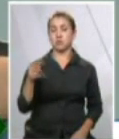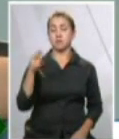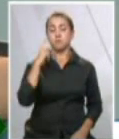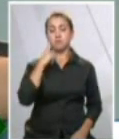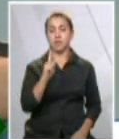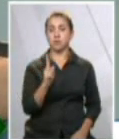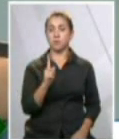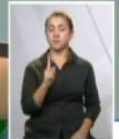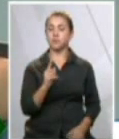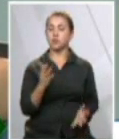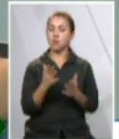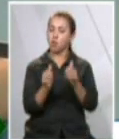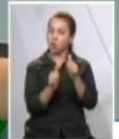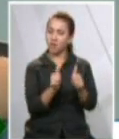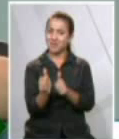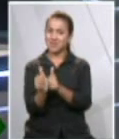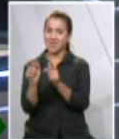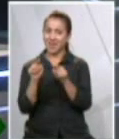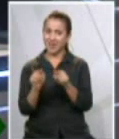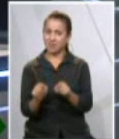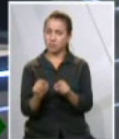el cómo guiar esto